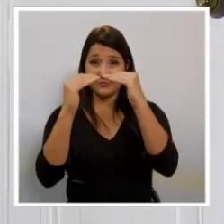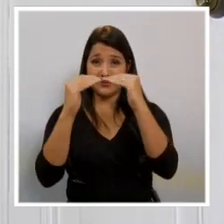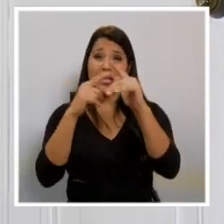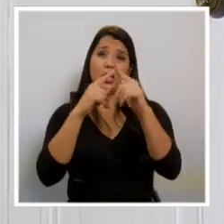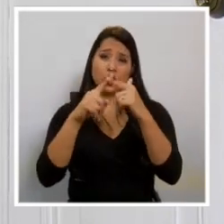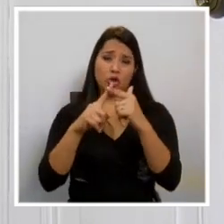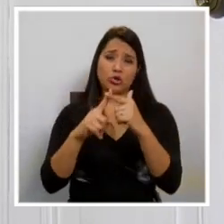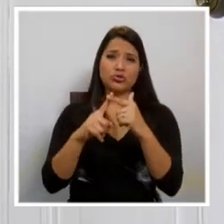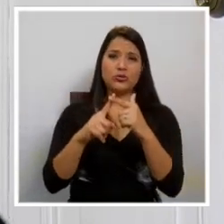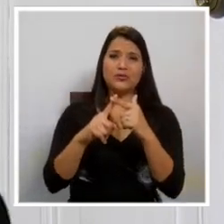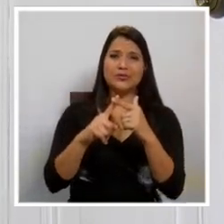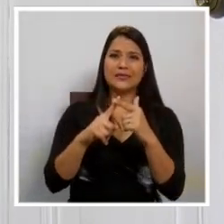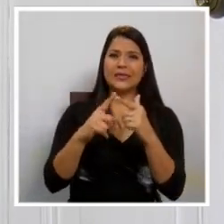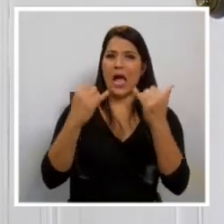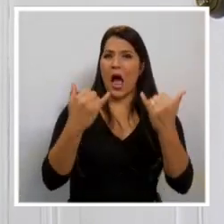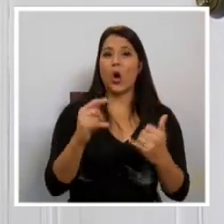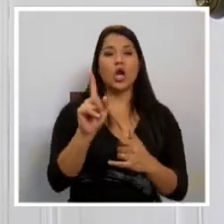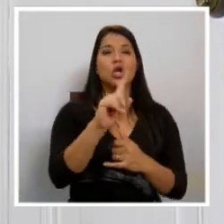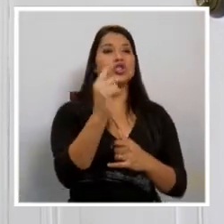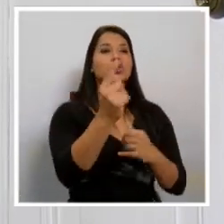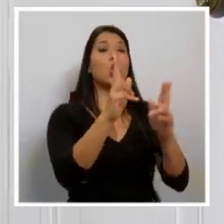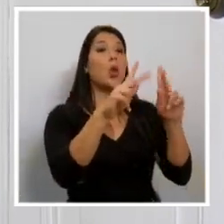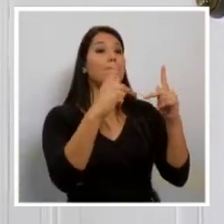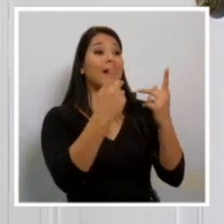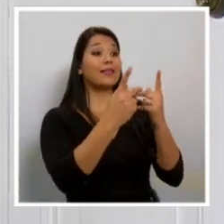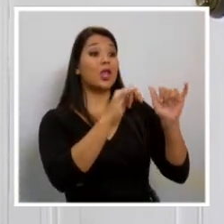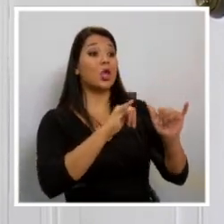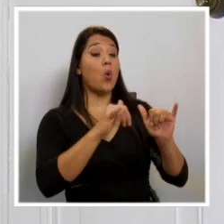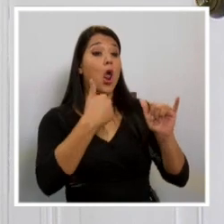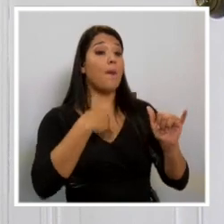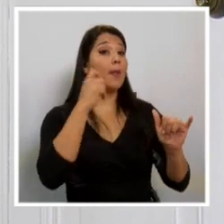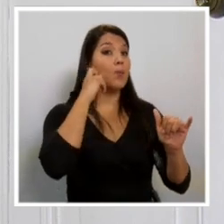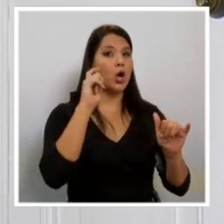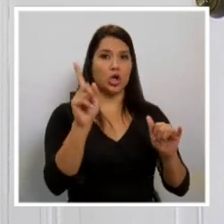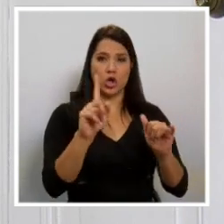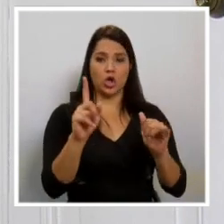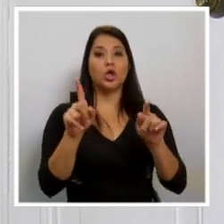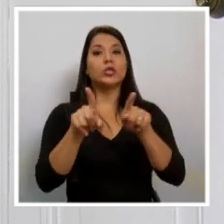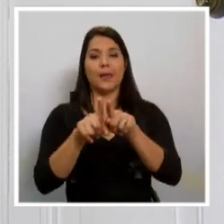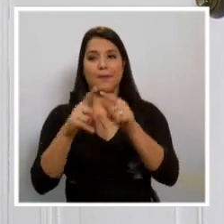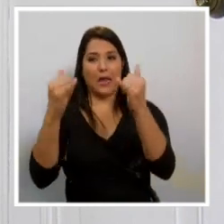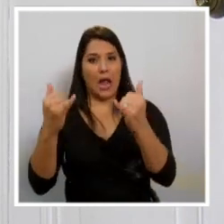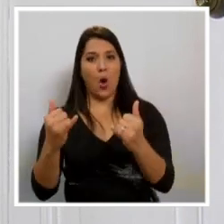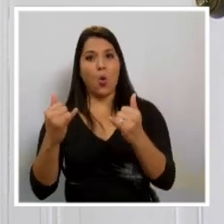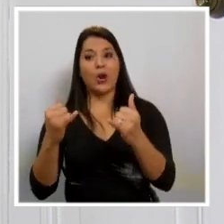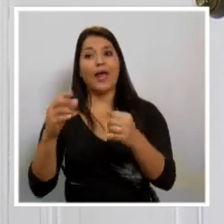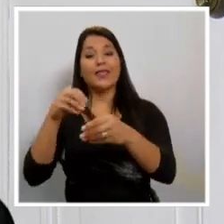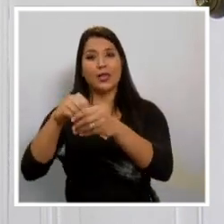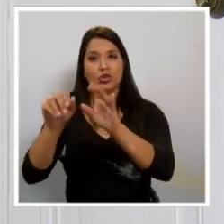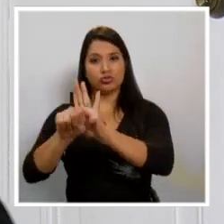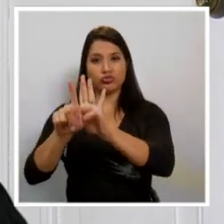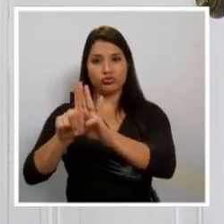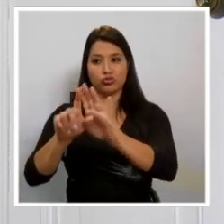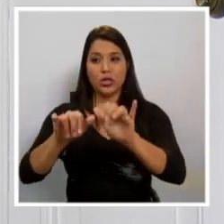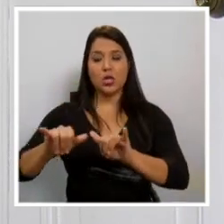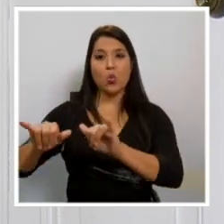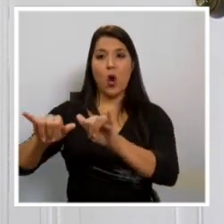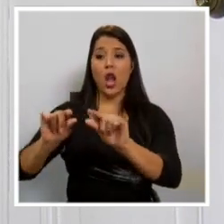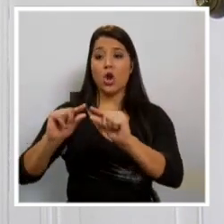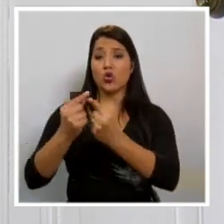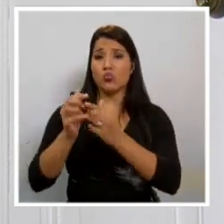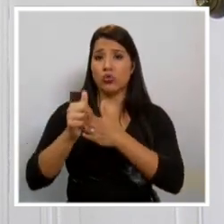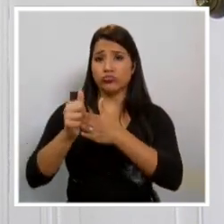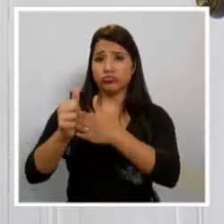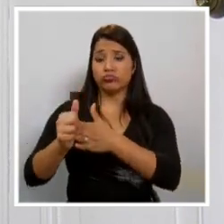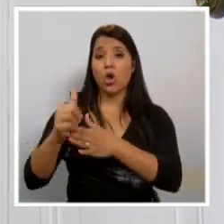ese directorio ya no es solo las fracciones, sino también la cuota de las mujeres. Y digo cuota en términos de ese aporte necesario en la